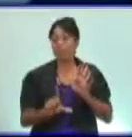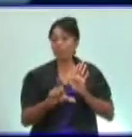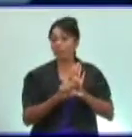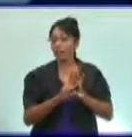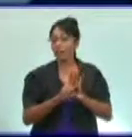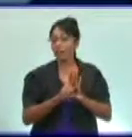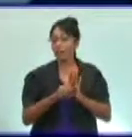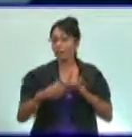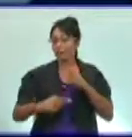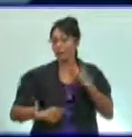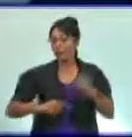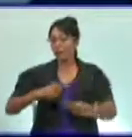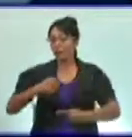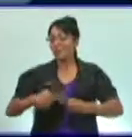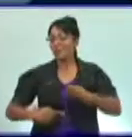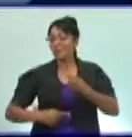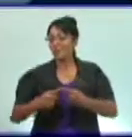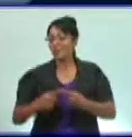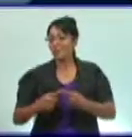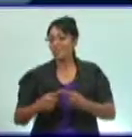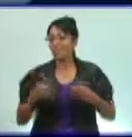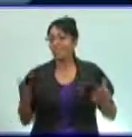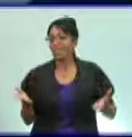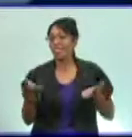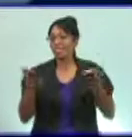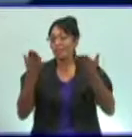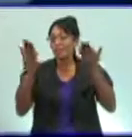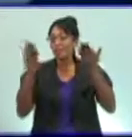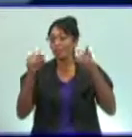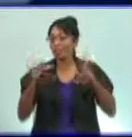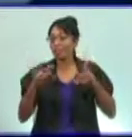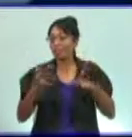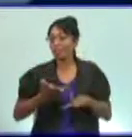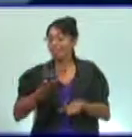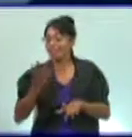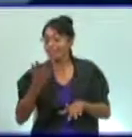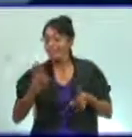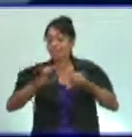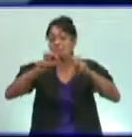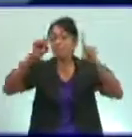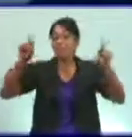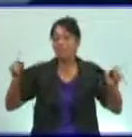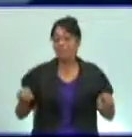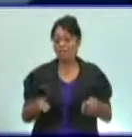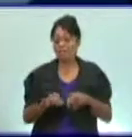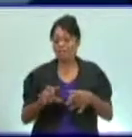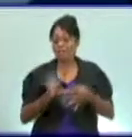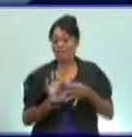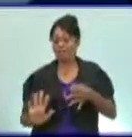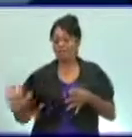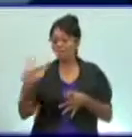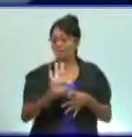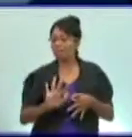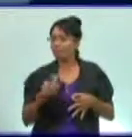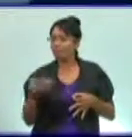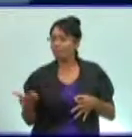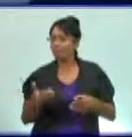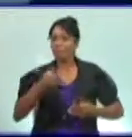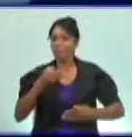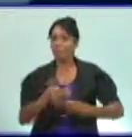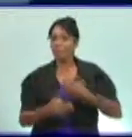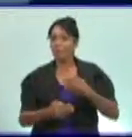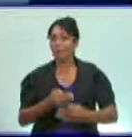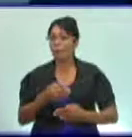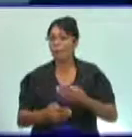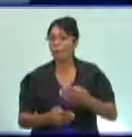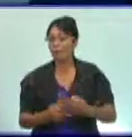evolución. Esta ley va a expresar que el espacio geográfico es un proceso que está en